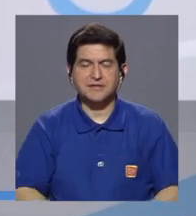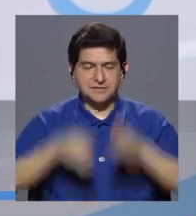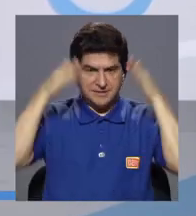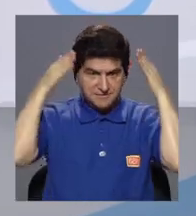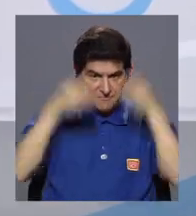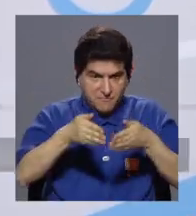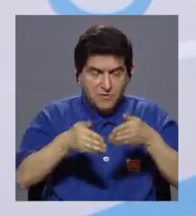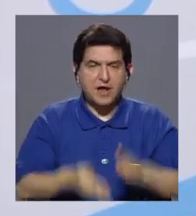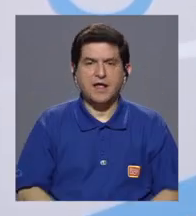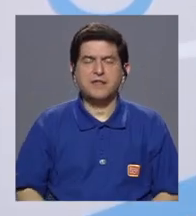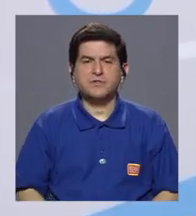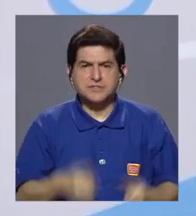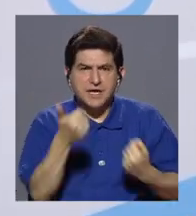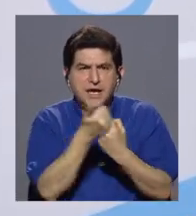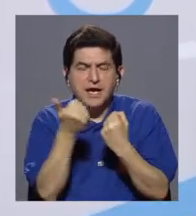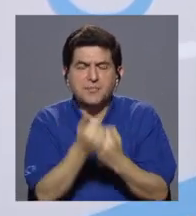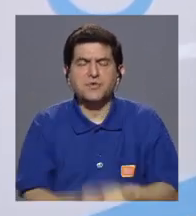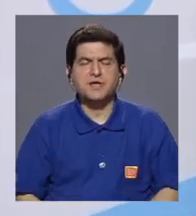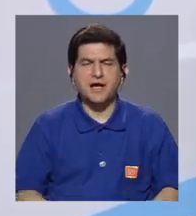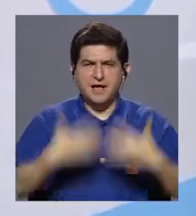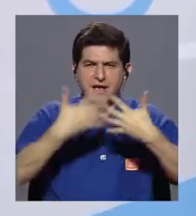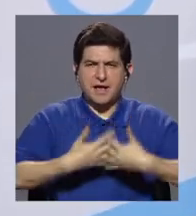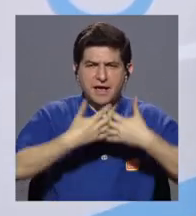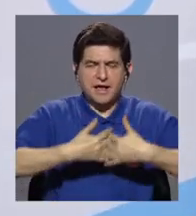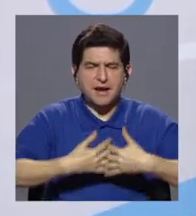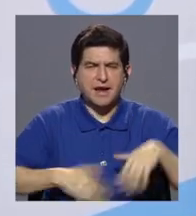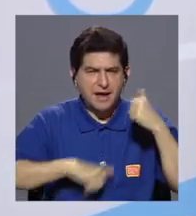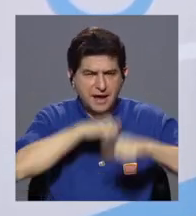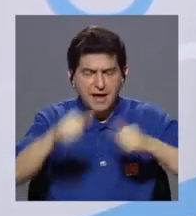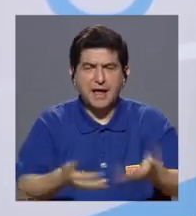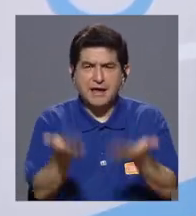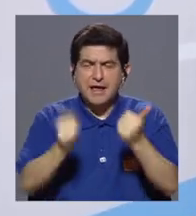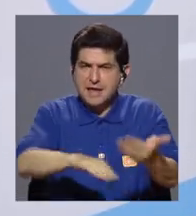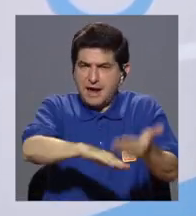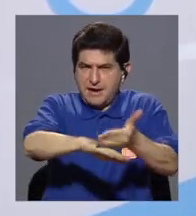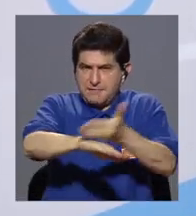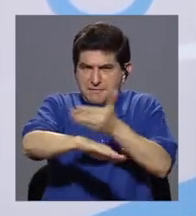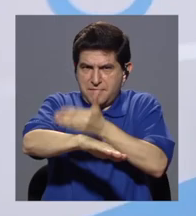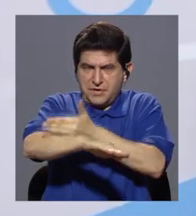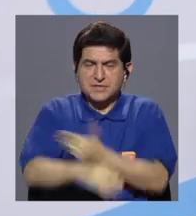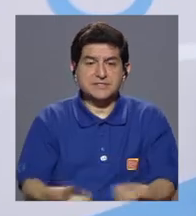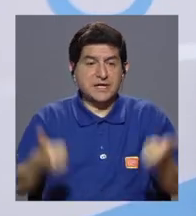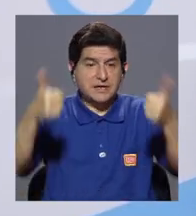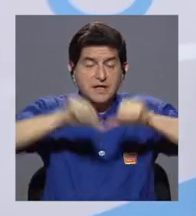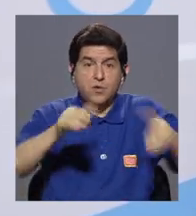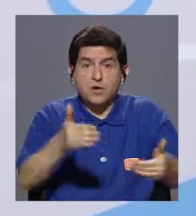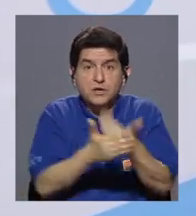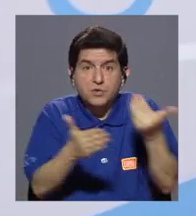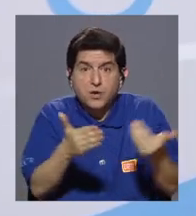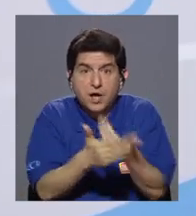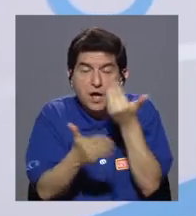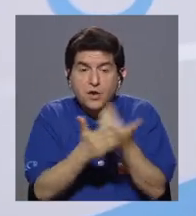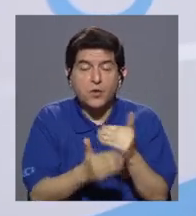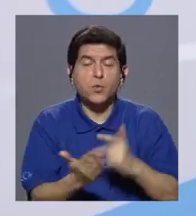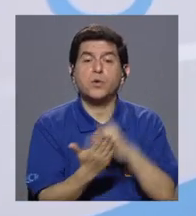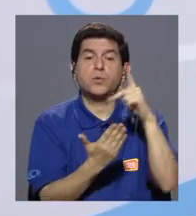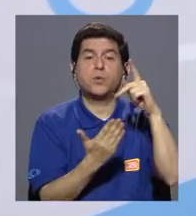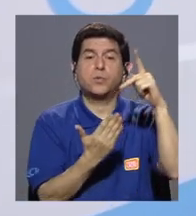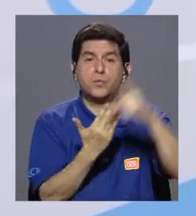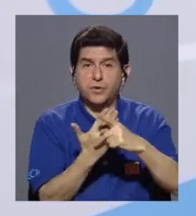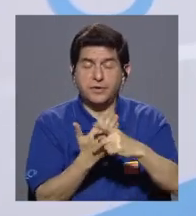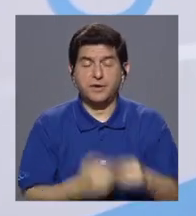concentramos en apoyar aquellos emprendimientos que tienen un hambre de crecimiento este que va acorde con la novedad de su